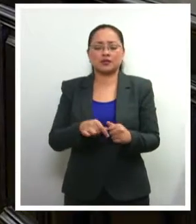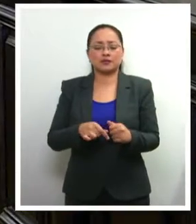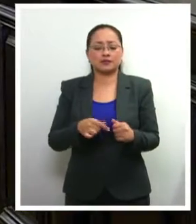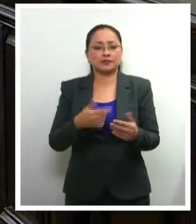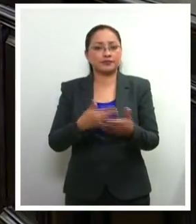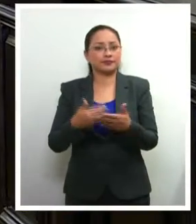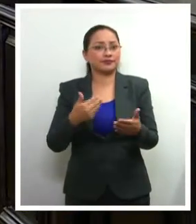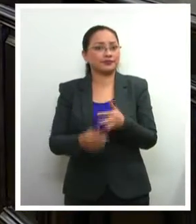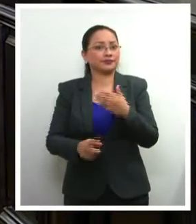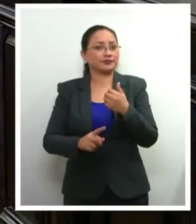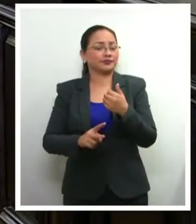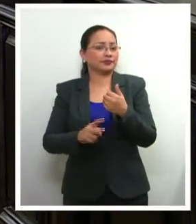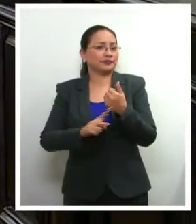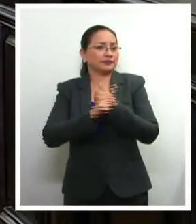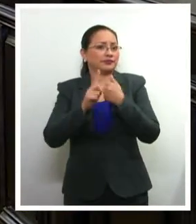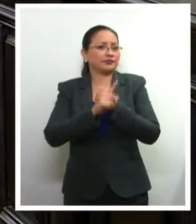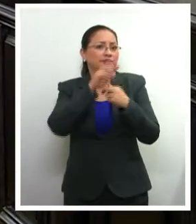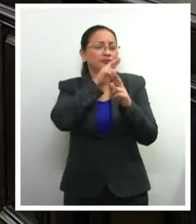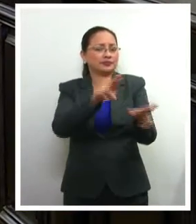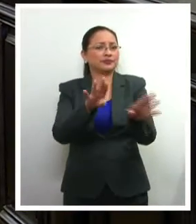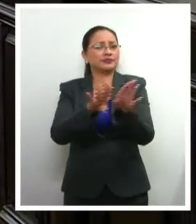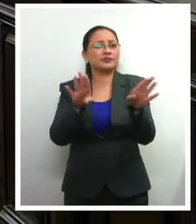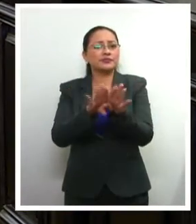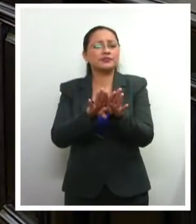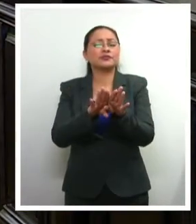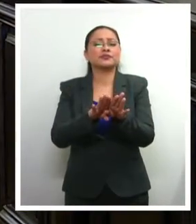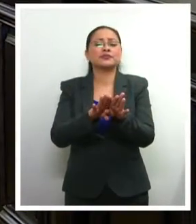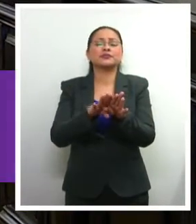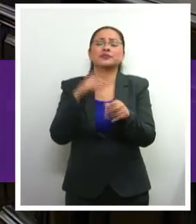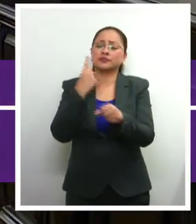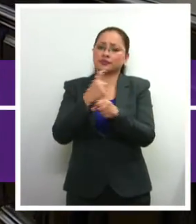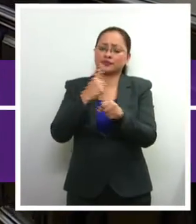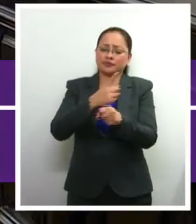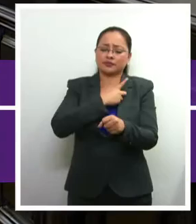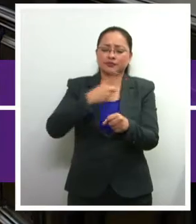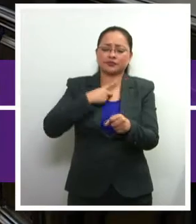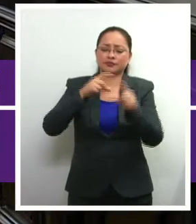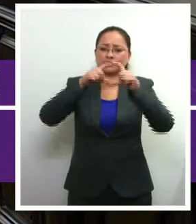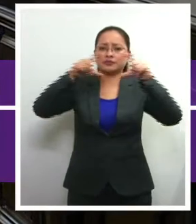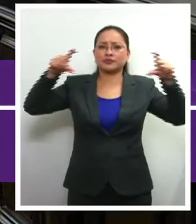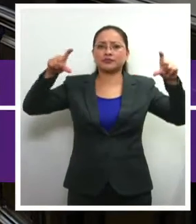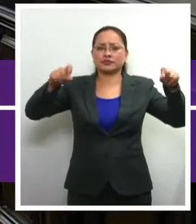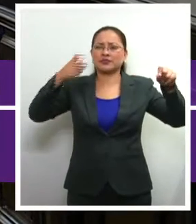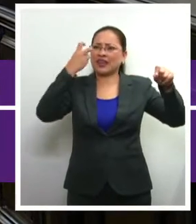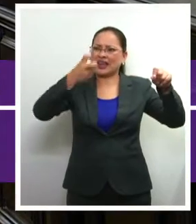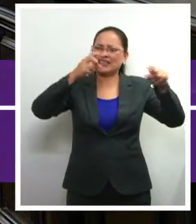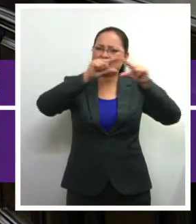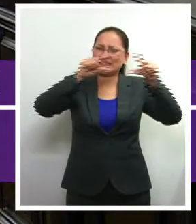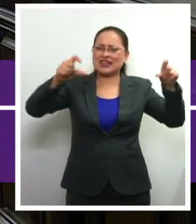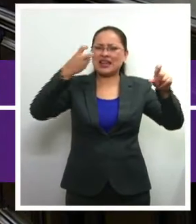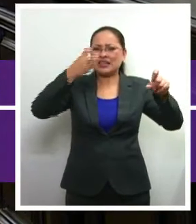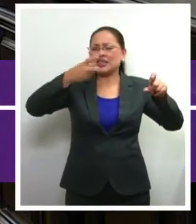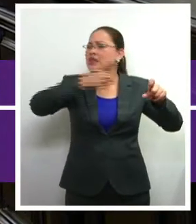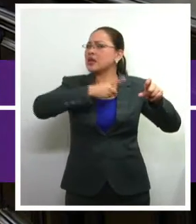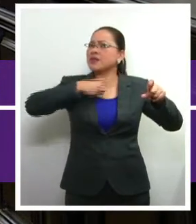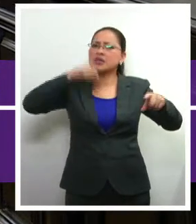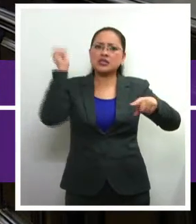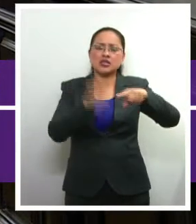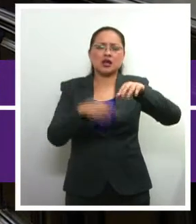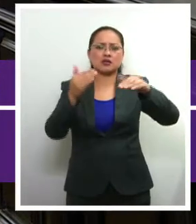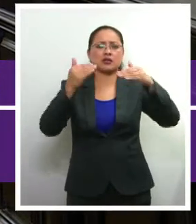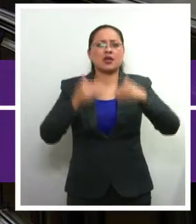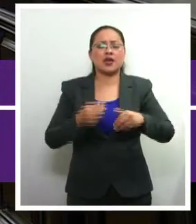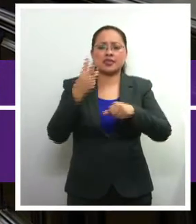problemática antes planteada, se propone, en primer lugar, quitar el epígrafe del preámbulo y redefinir el